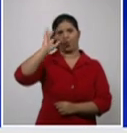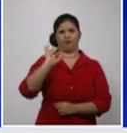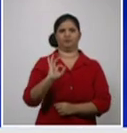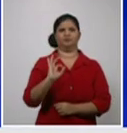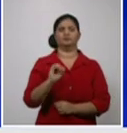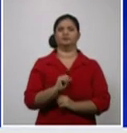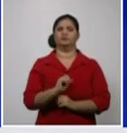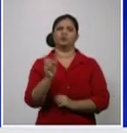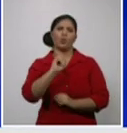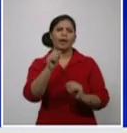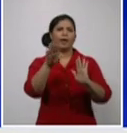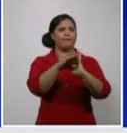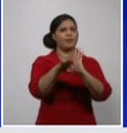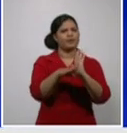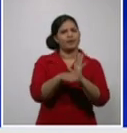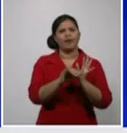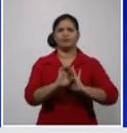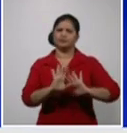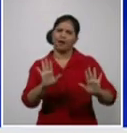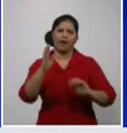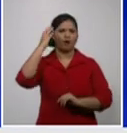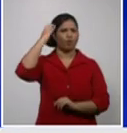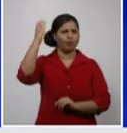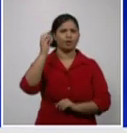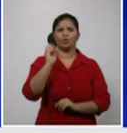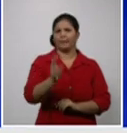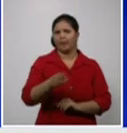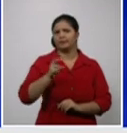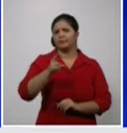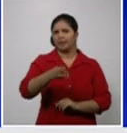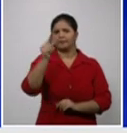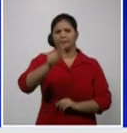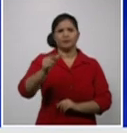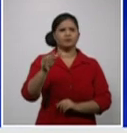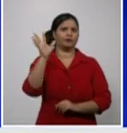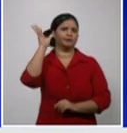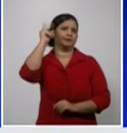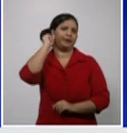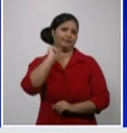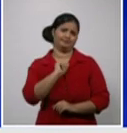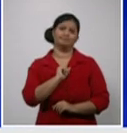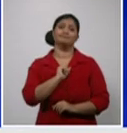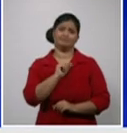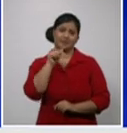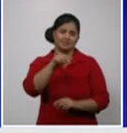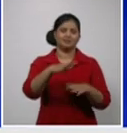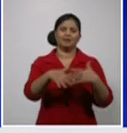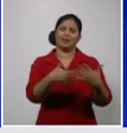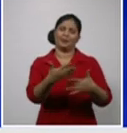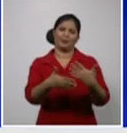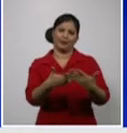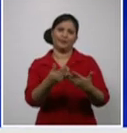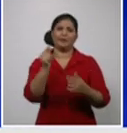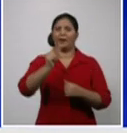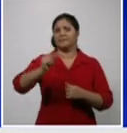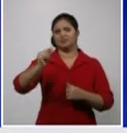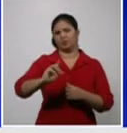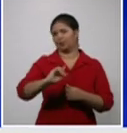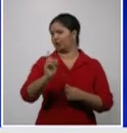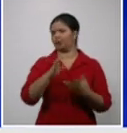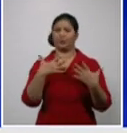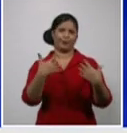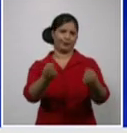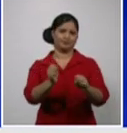menos, pero tiene que haber una participación de todas las personas que lamentablemente todavía no se ha